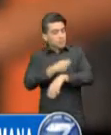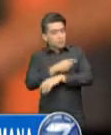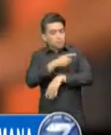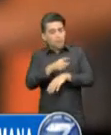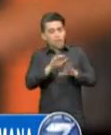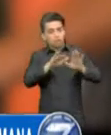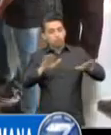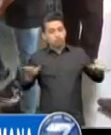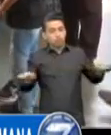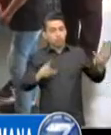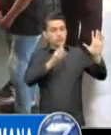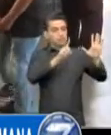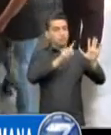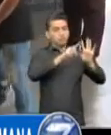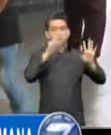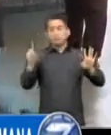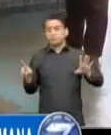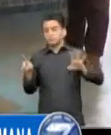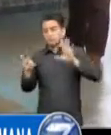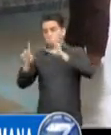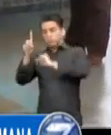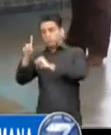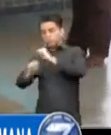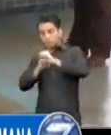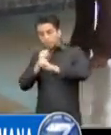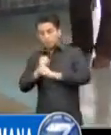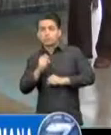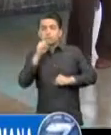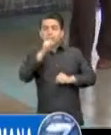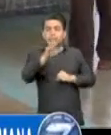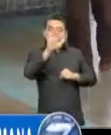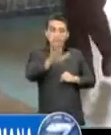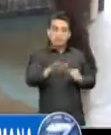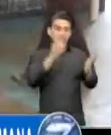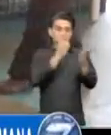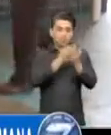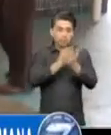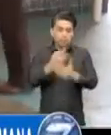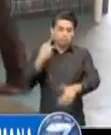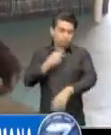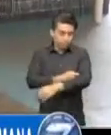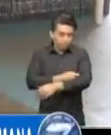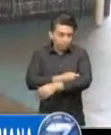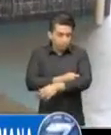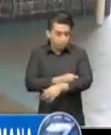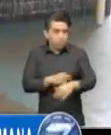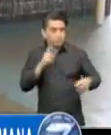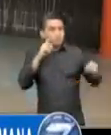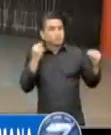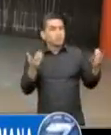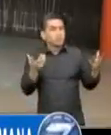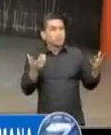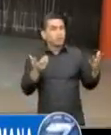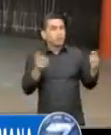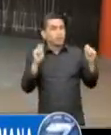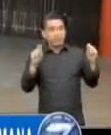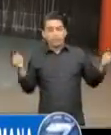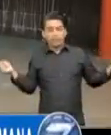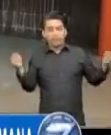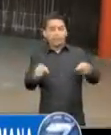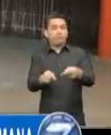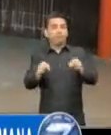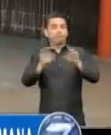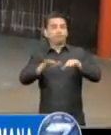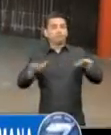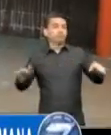como usted mencionaba se vacunen en las escuelas para tener pues concentrados a este grupo